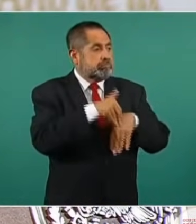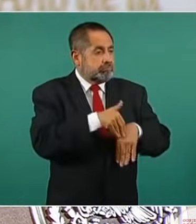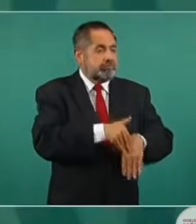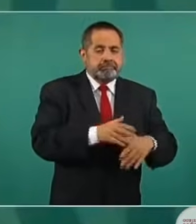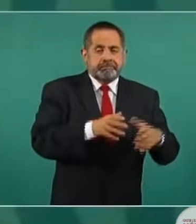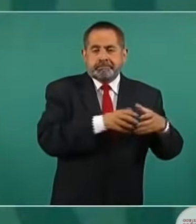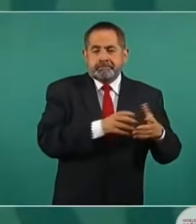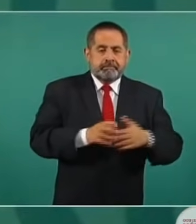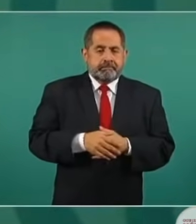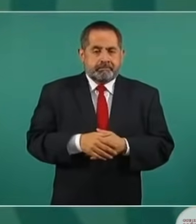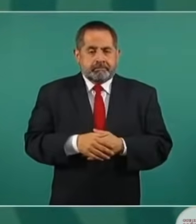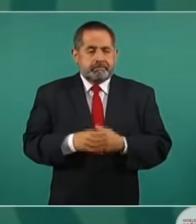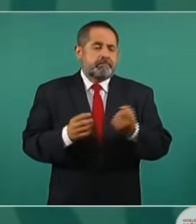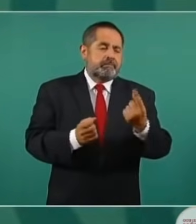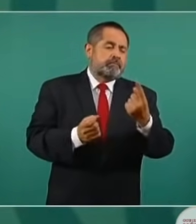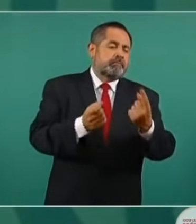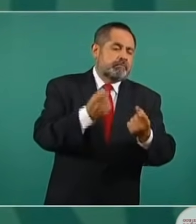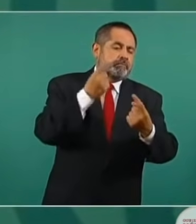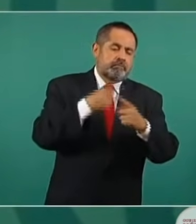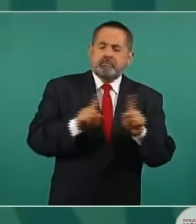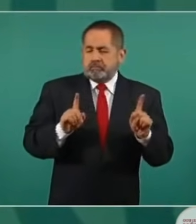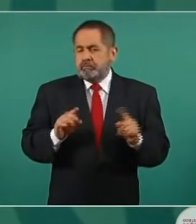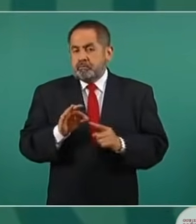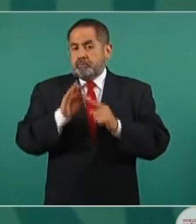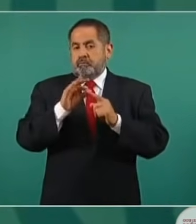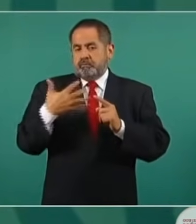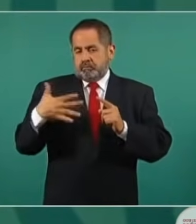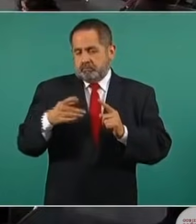creados, con honrosas excepciones.